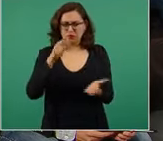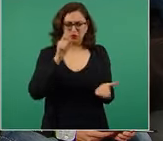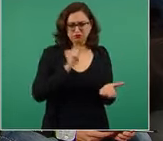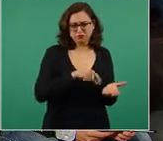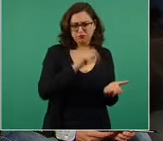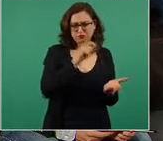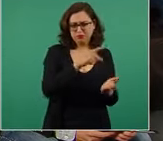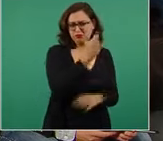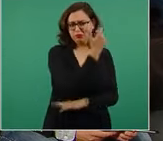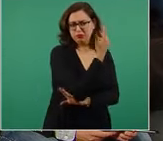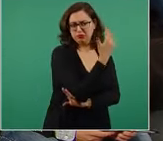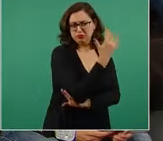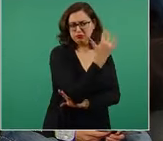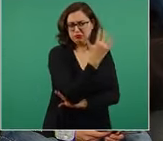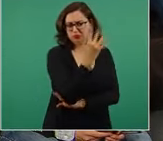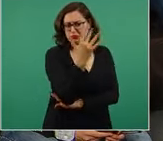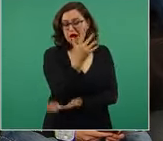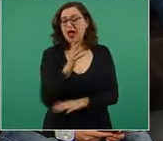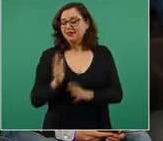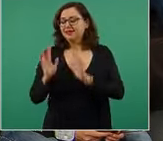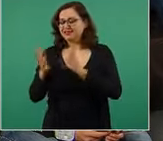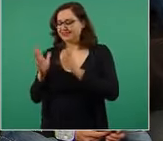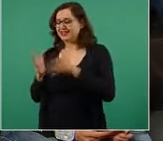árboles. Finalmente, ya lo tengo.